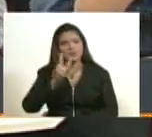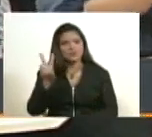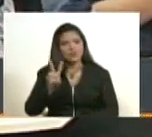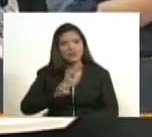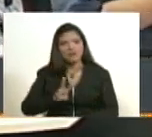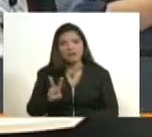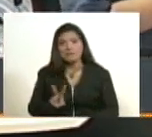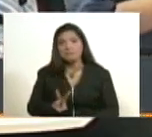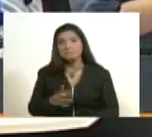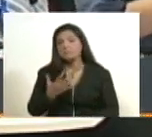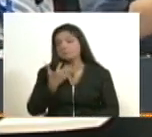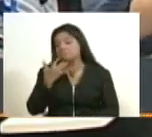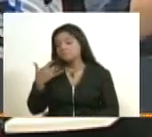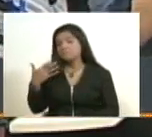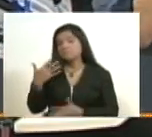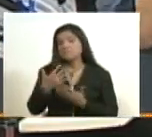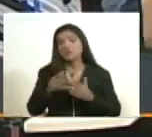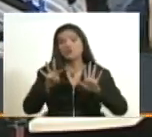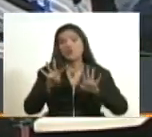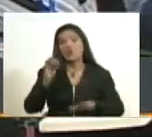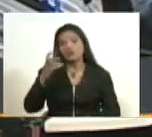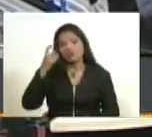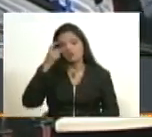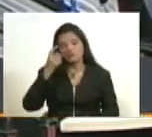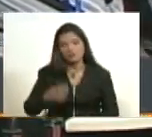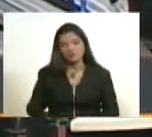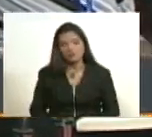Por lo menos los últimos 90 días.